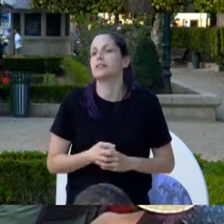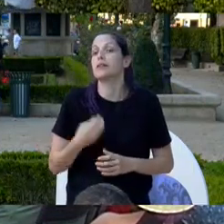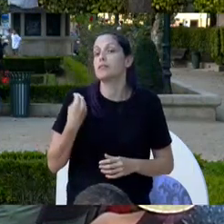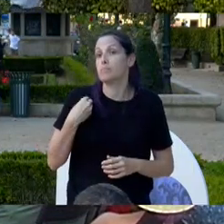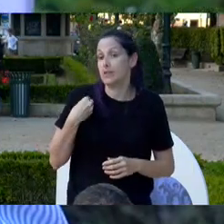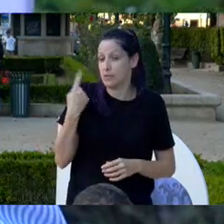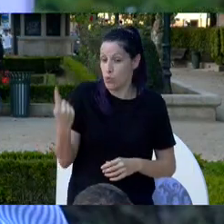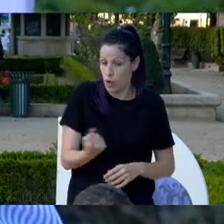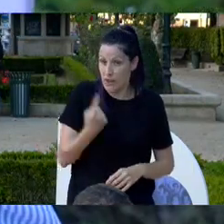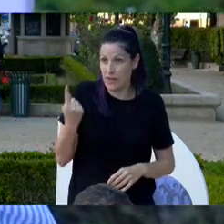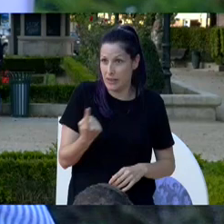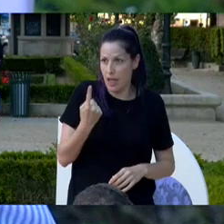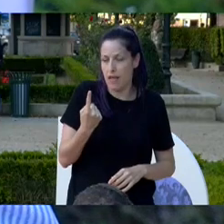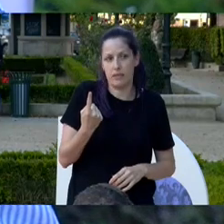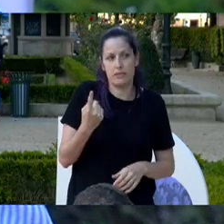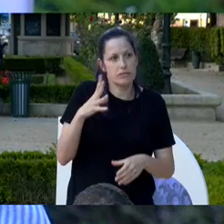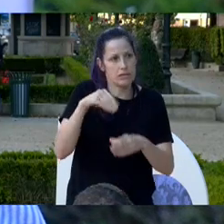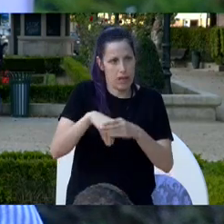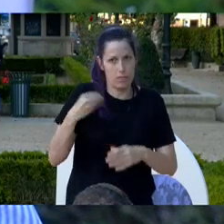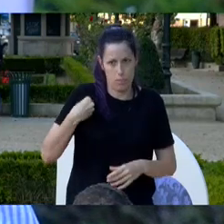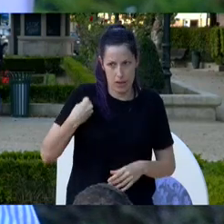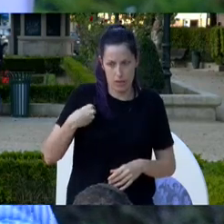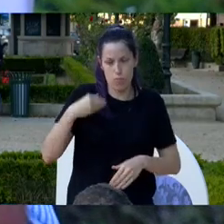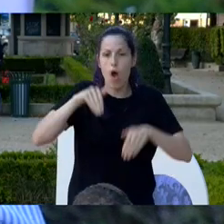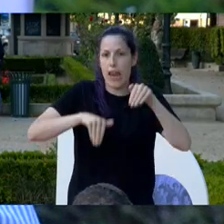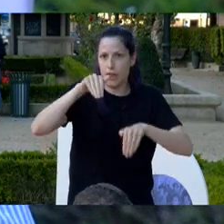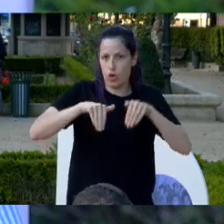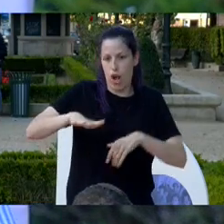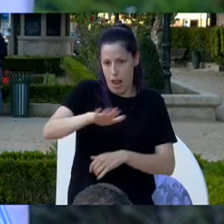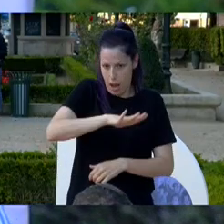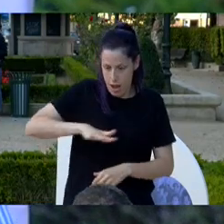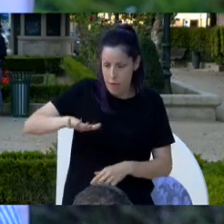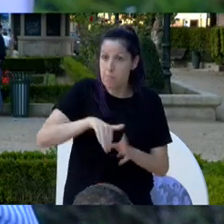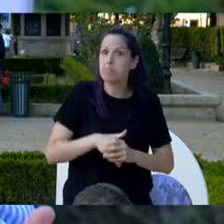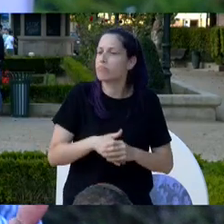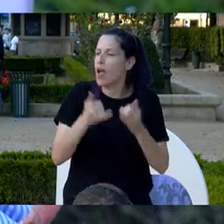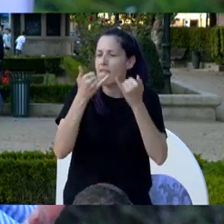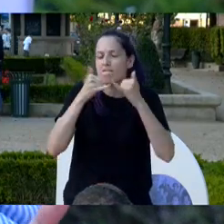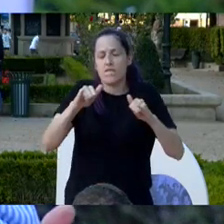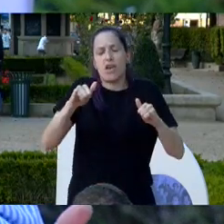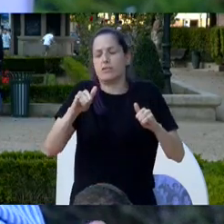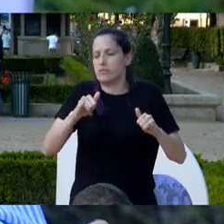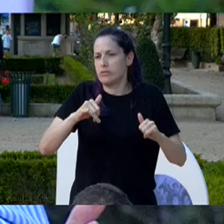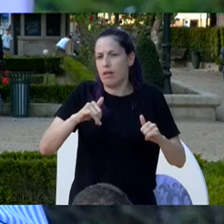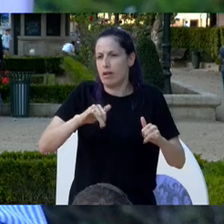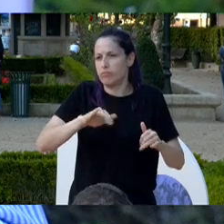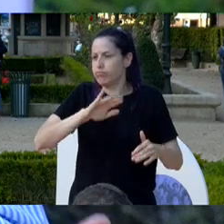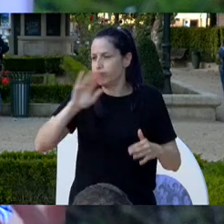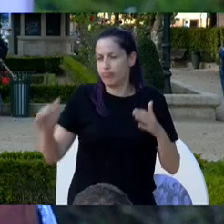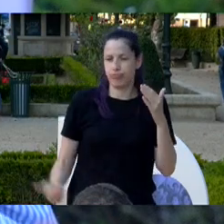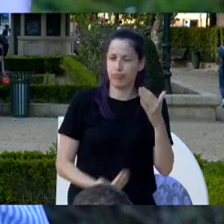de este distrito electoral. La festa fue enorme, pero duró poco